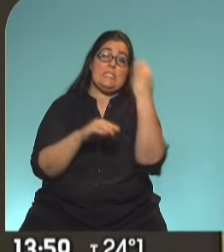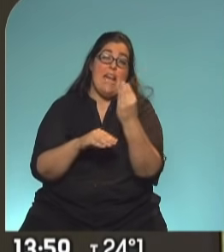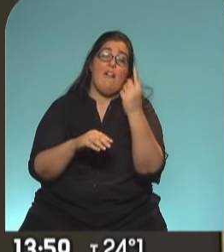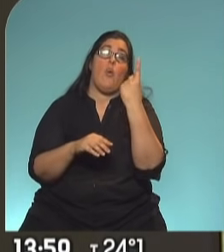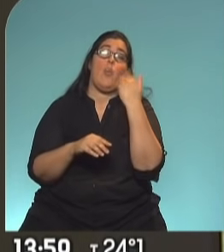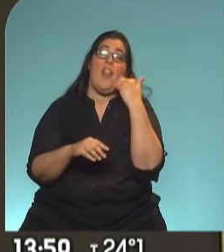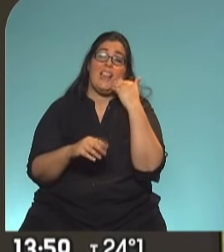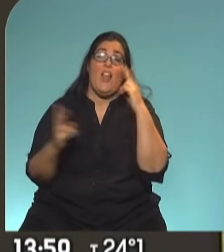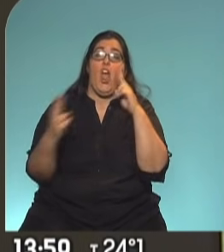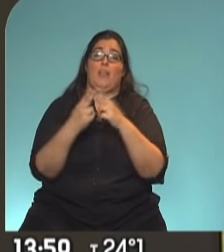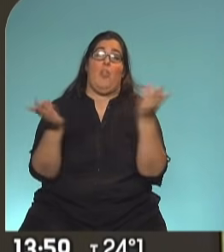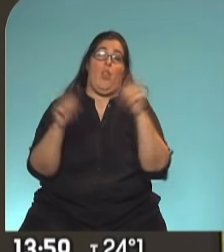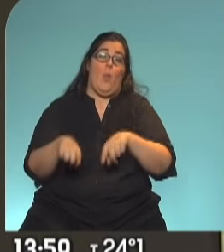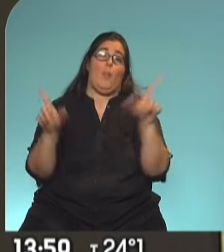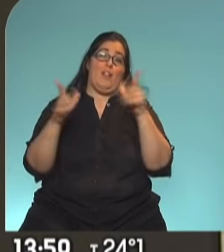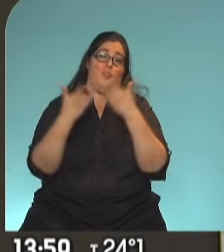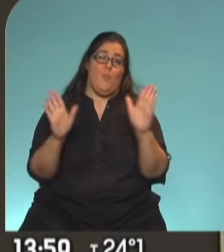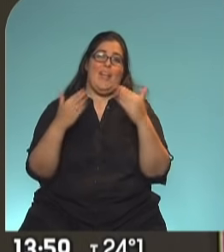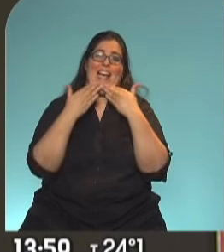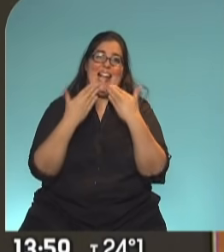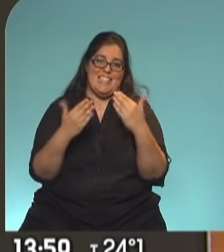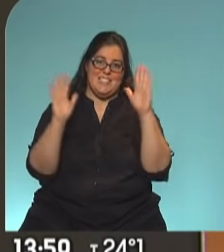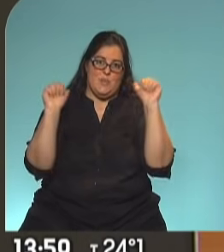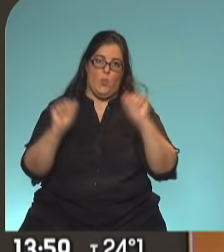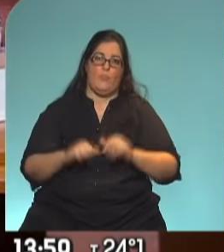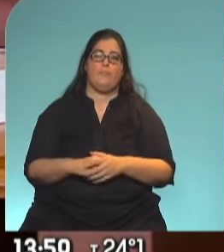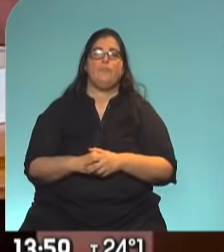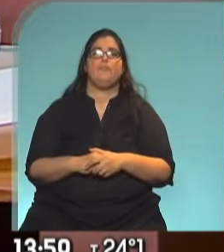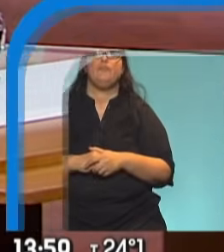horas, cuando nos encontremos de nuevo acá en la televisión pública. Gracias, chau.